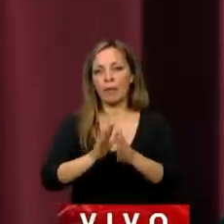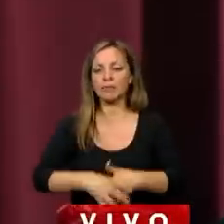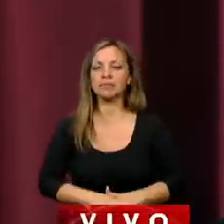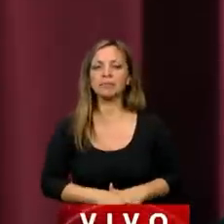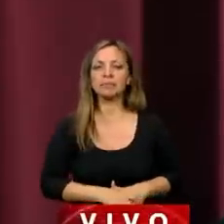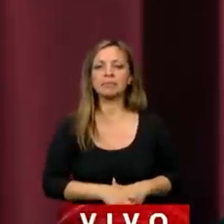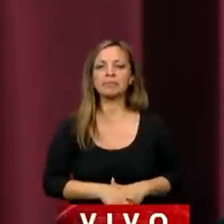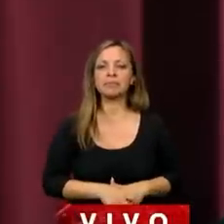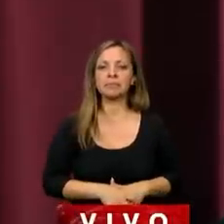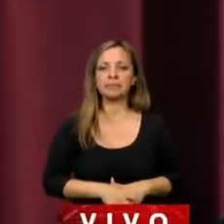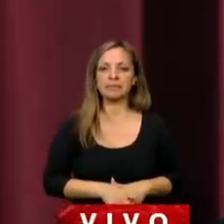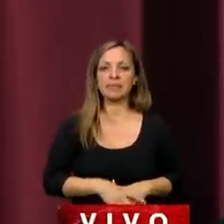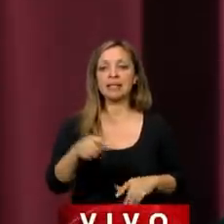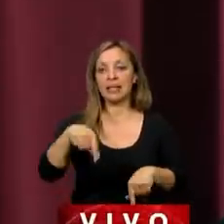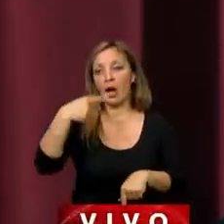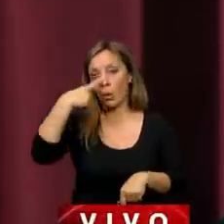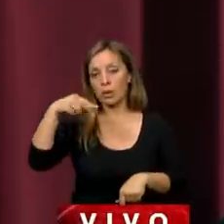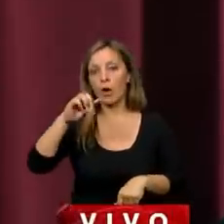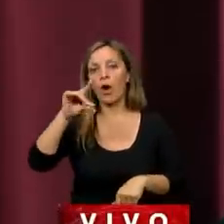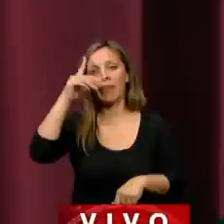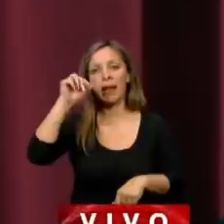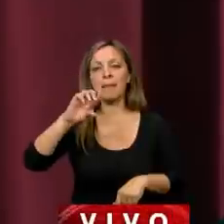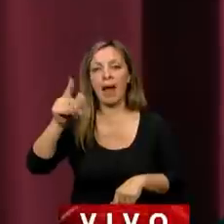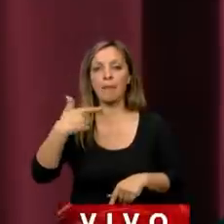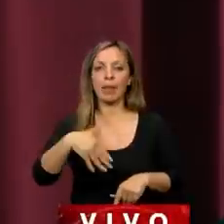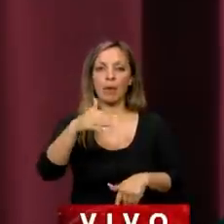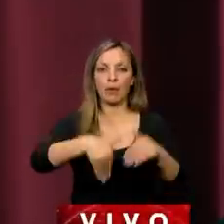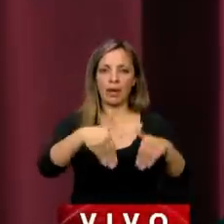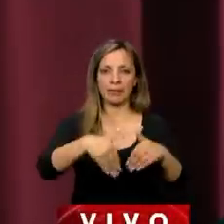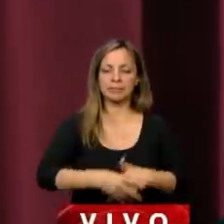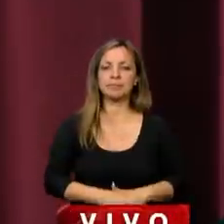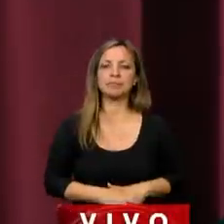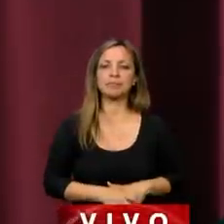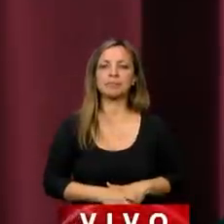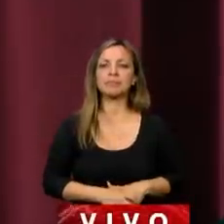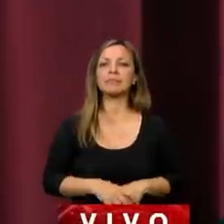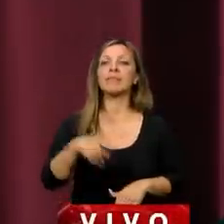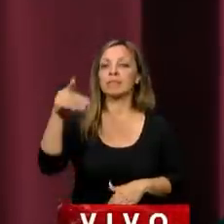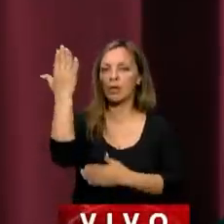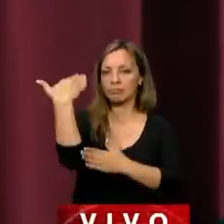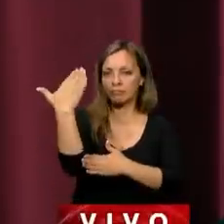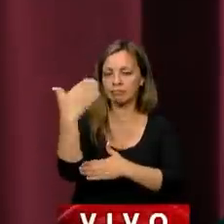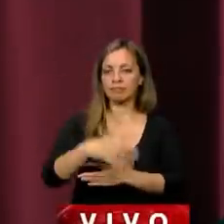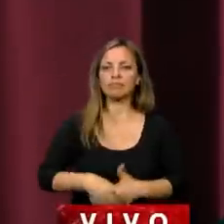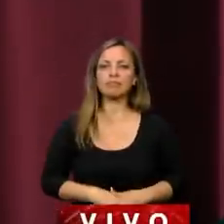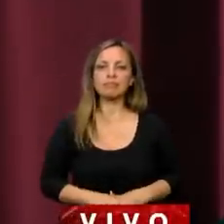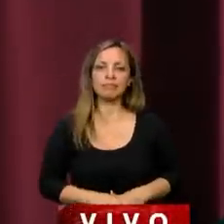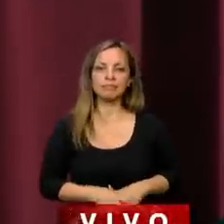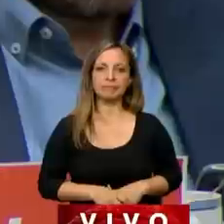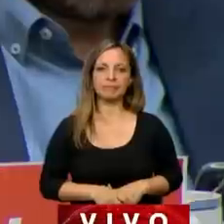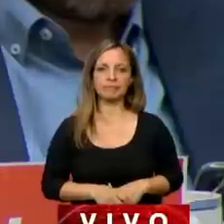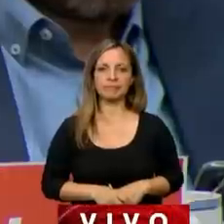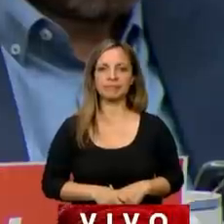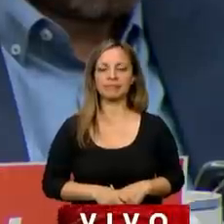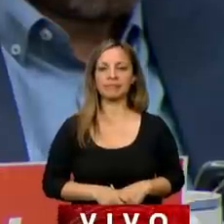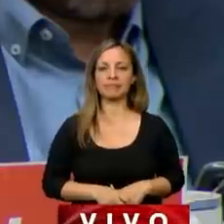Así podemos, después de que termine la diputada del PLA, votar. Diputada del PLA, en uso de la palabra.